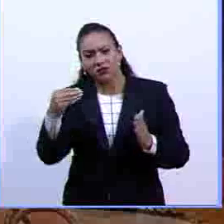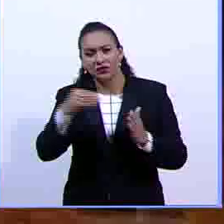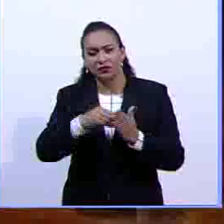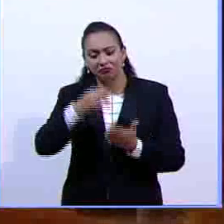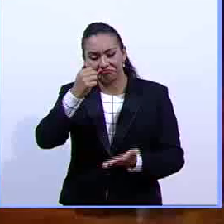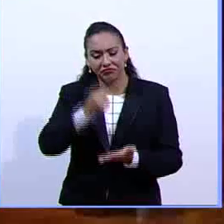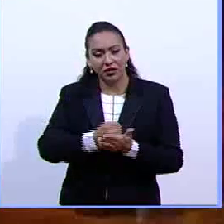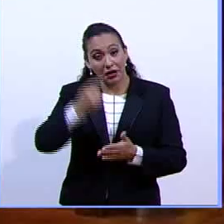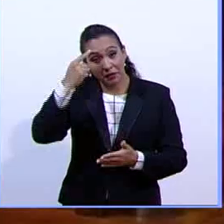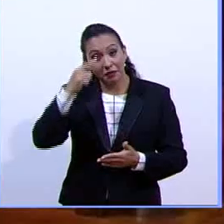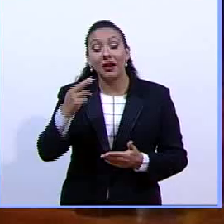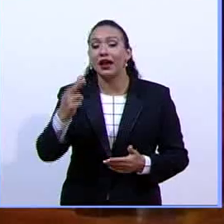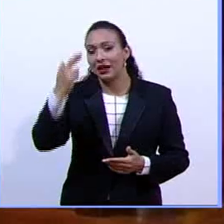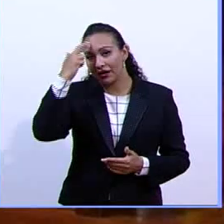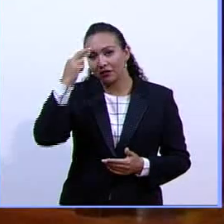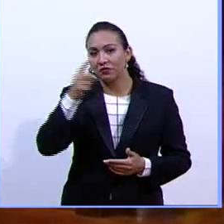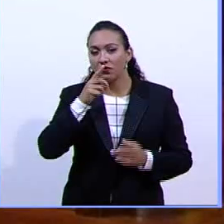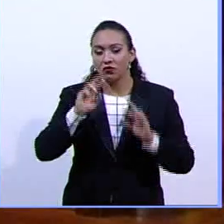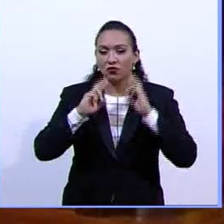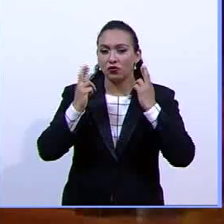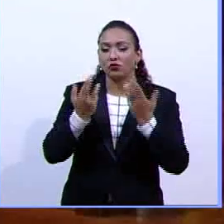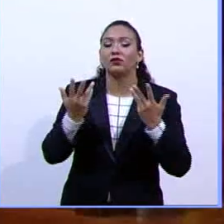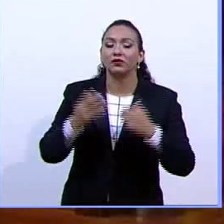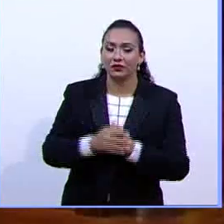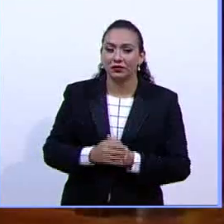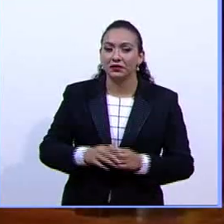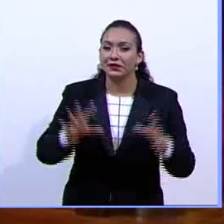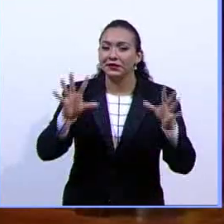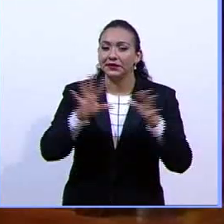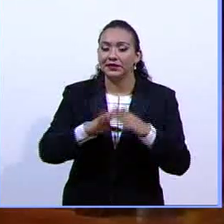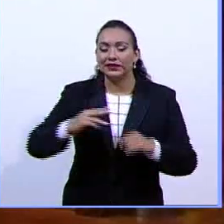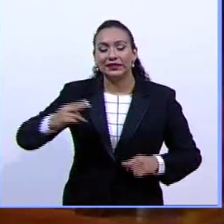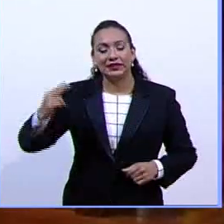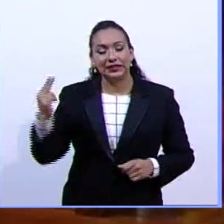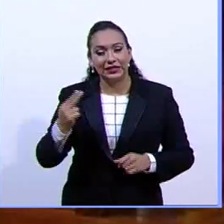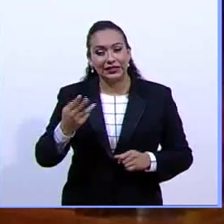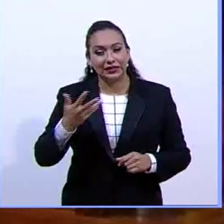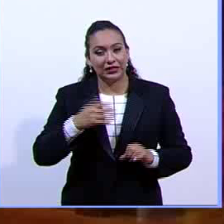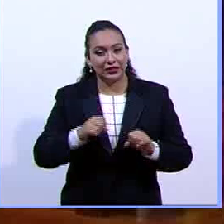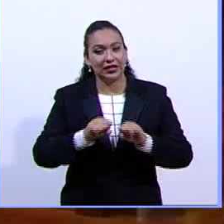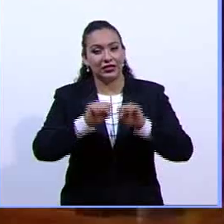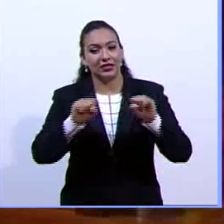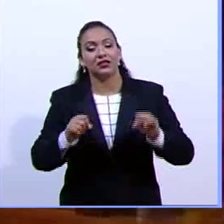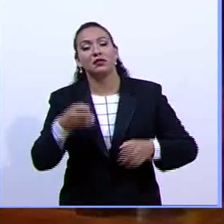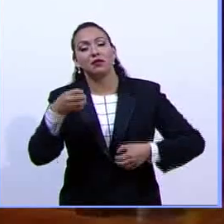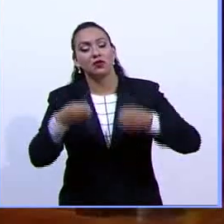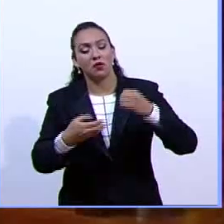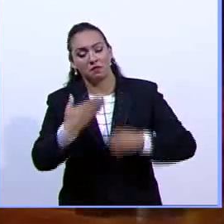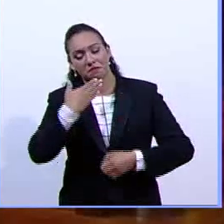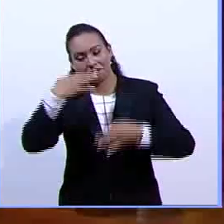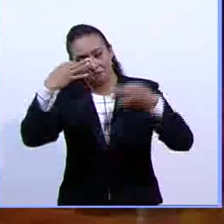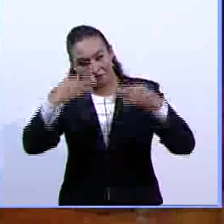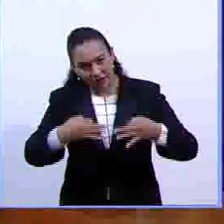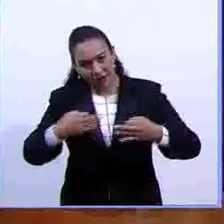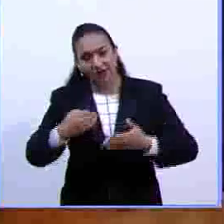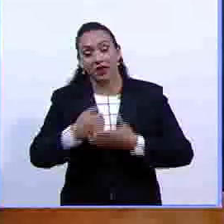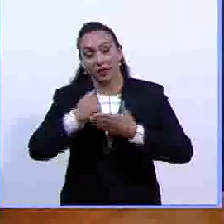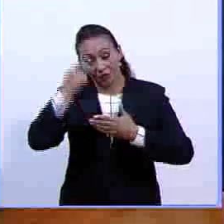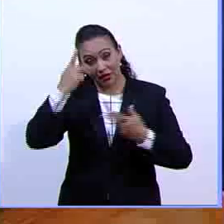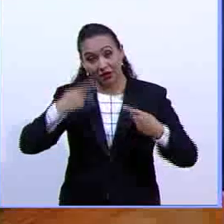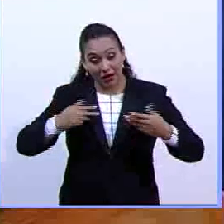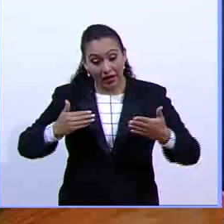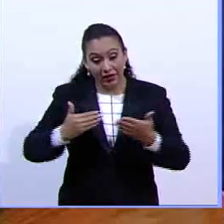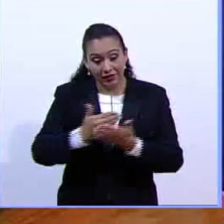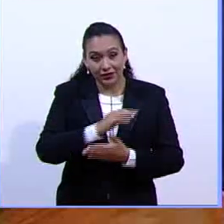a celebrarse en República Dominicana y se habló de la necesidad de contar con sistemas de justicia eficientes y cercanos a la gente.